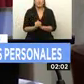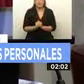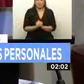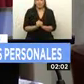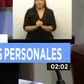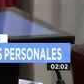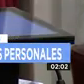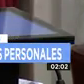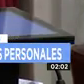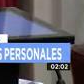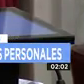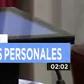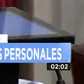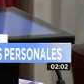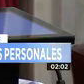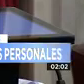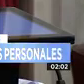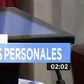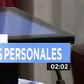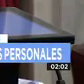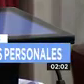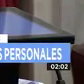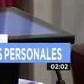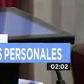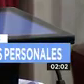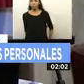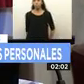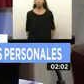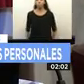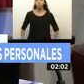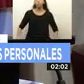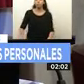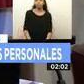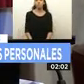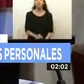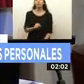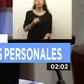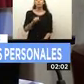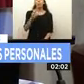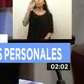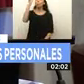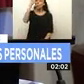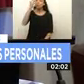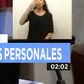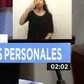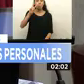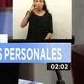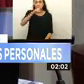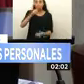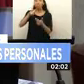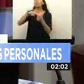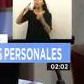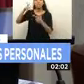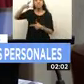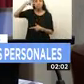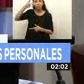última tiene tres eh que inició en Brasil 2005 2005 y 2007 en Chile